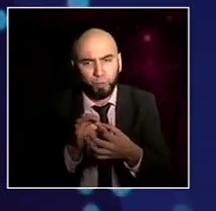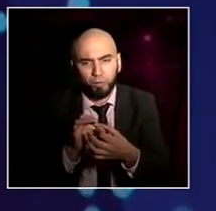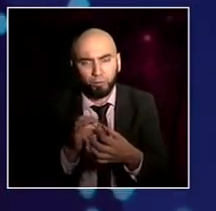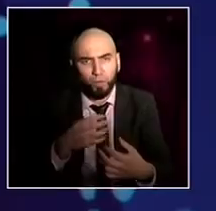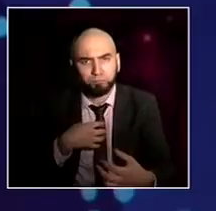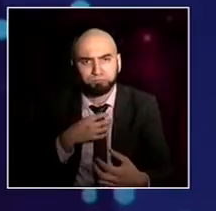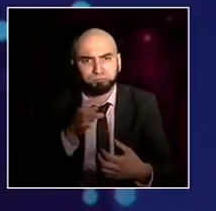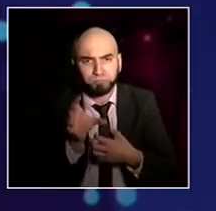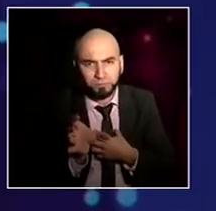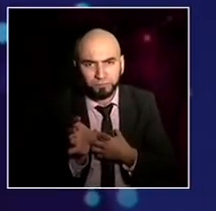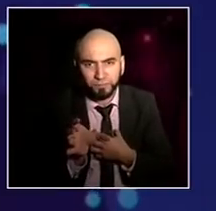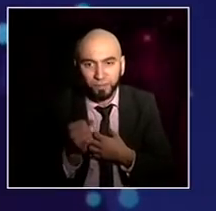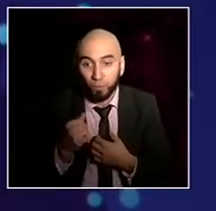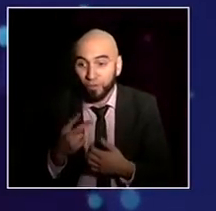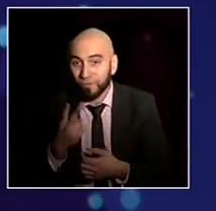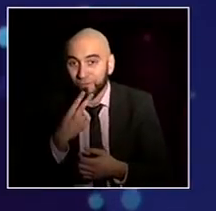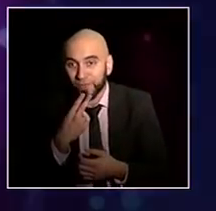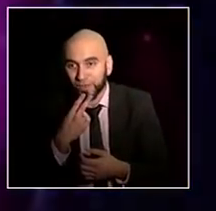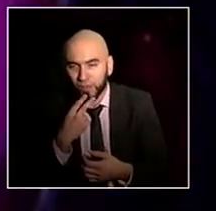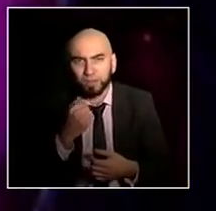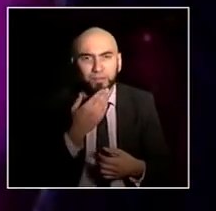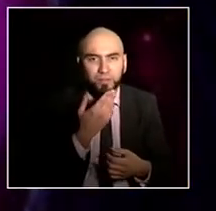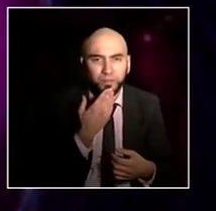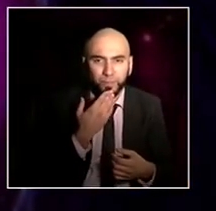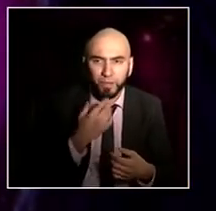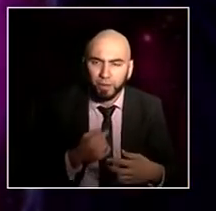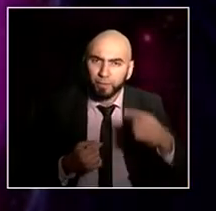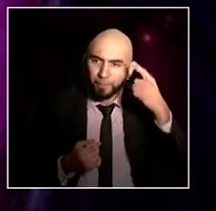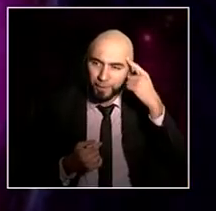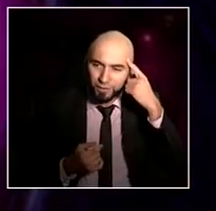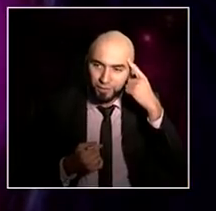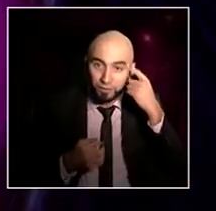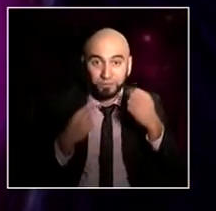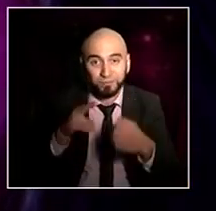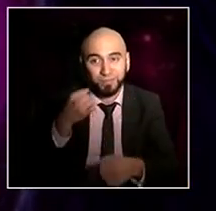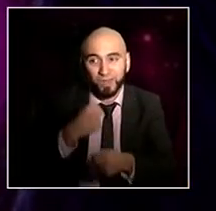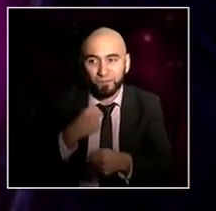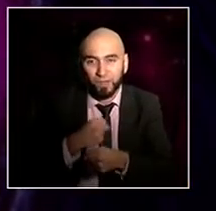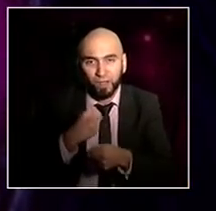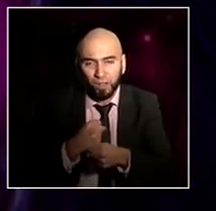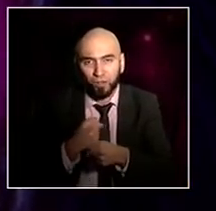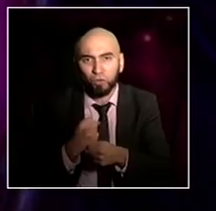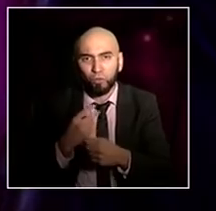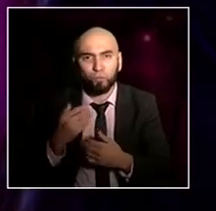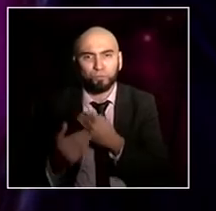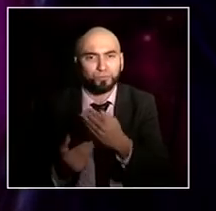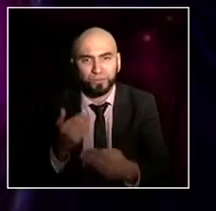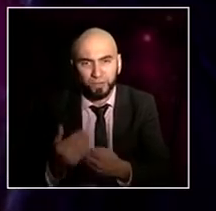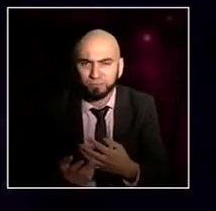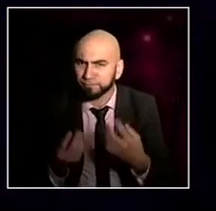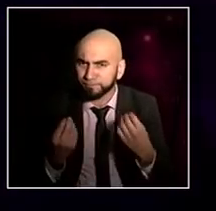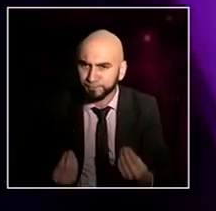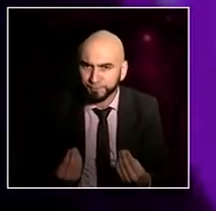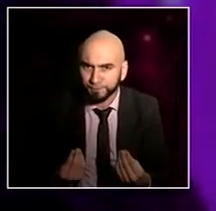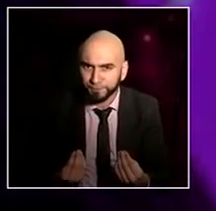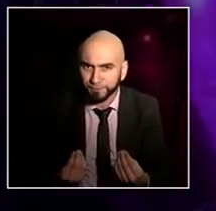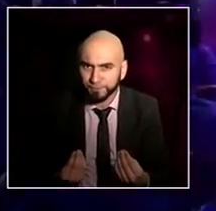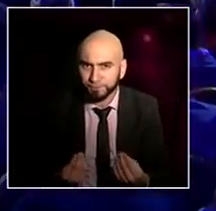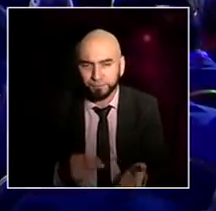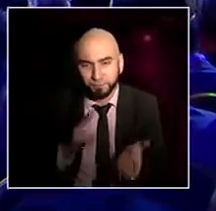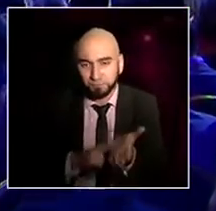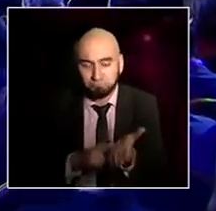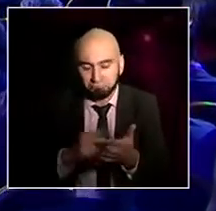y tener una mente. Y nuevamente, su trabajo ha sido fundacional y solo está recientemente siendo